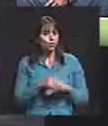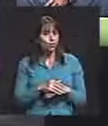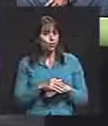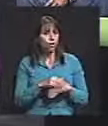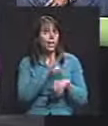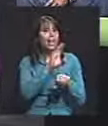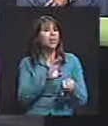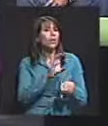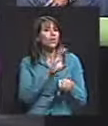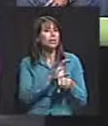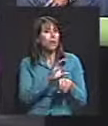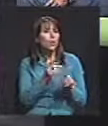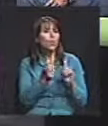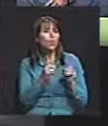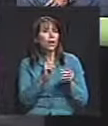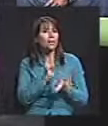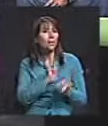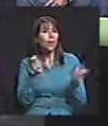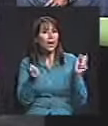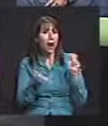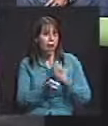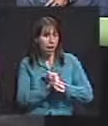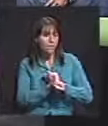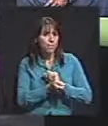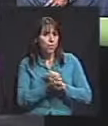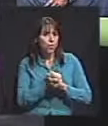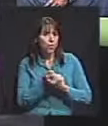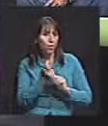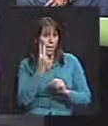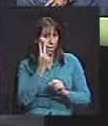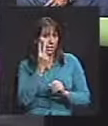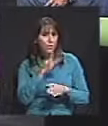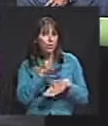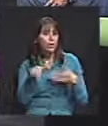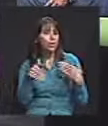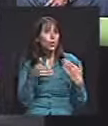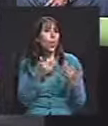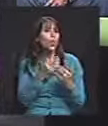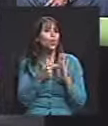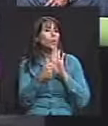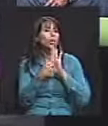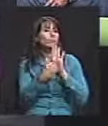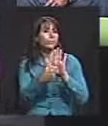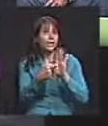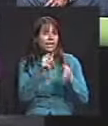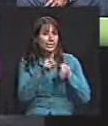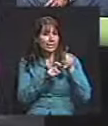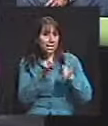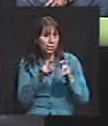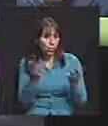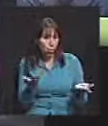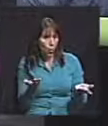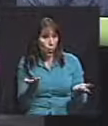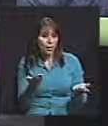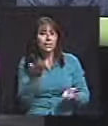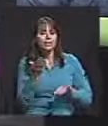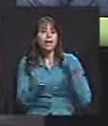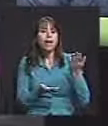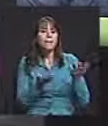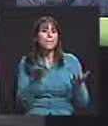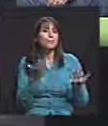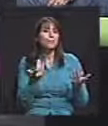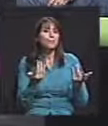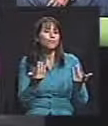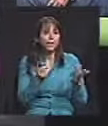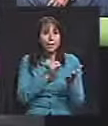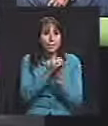Consejo, ¿cuál ha sido el cambio que han visto en todo esto, en lo que ha revelado el censo? ¿Cuál es, desde tal vez